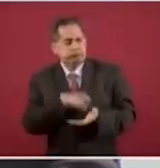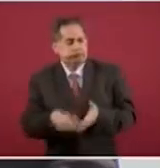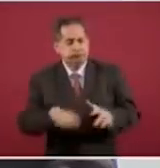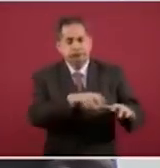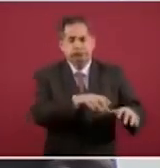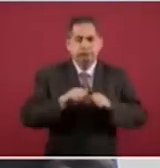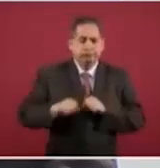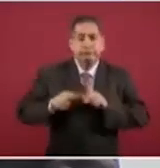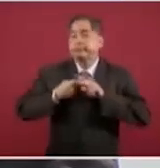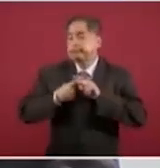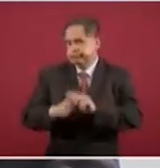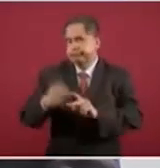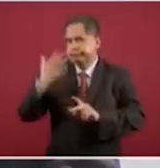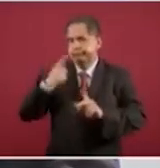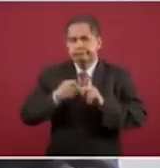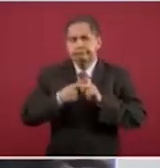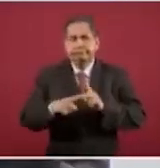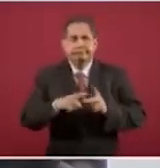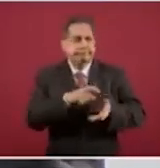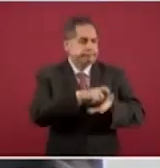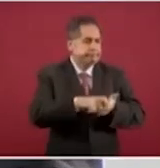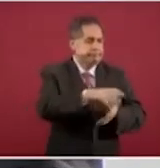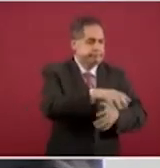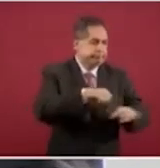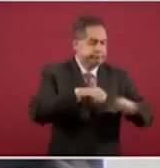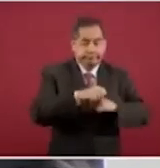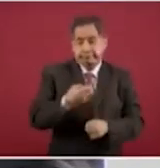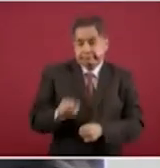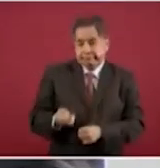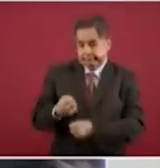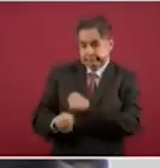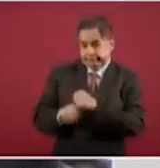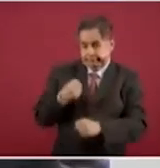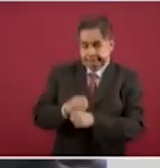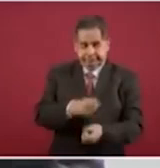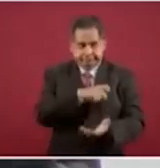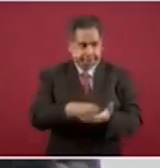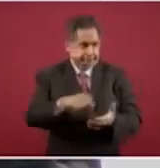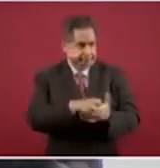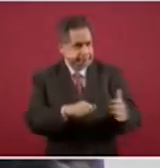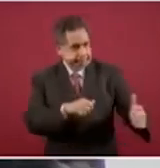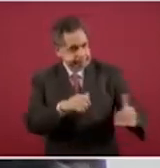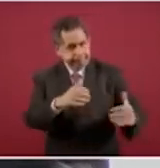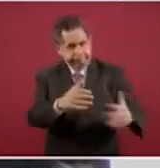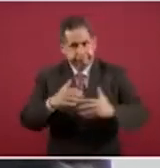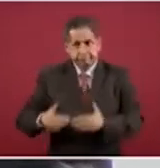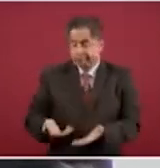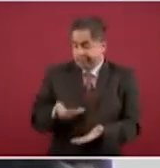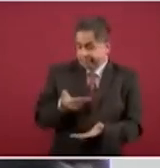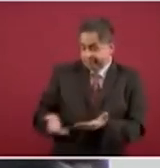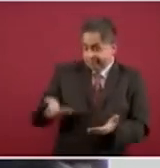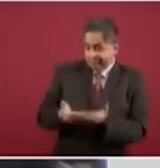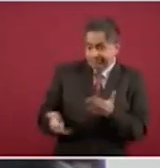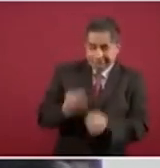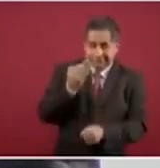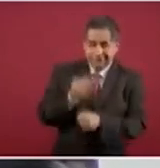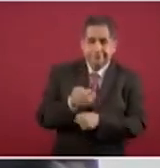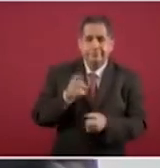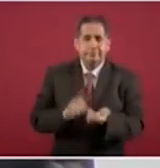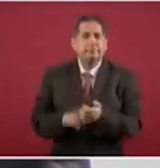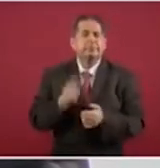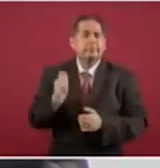empezamos a comprar este año en este momento está